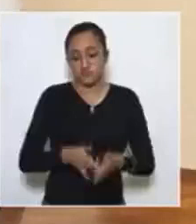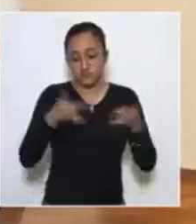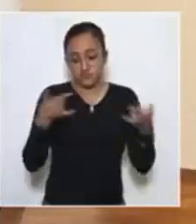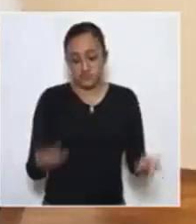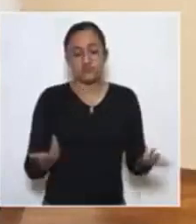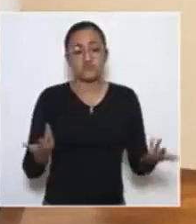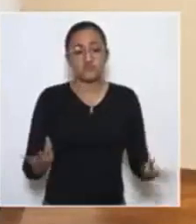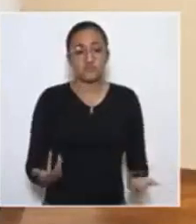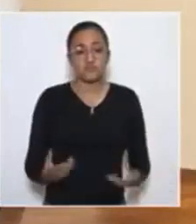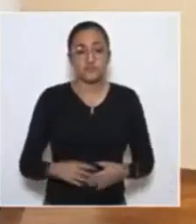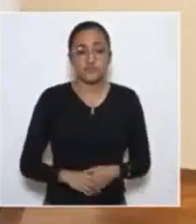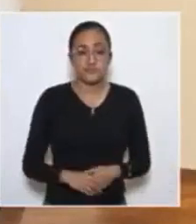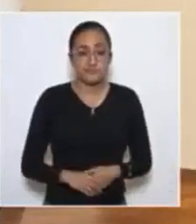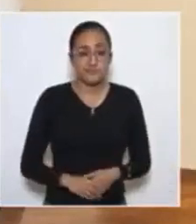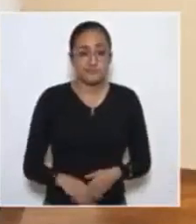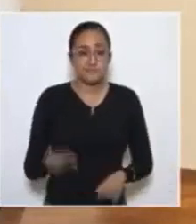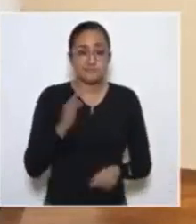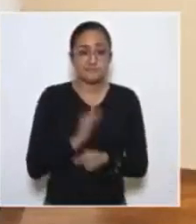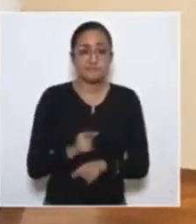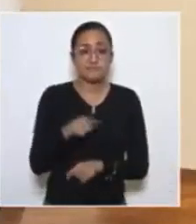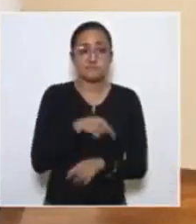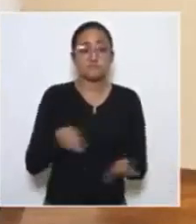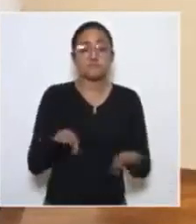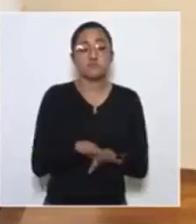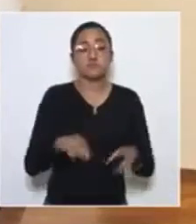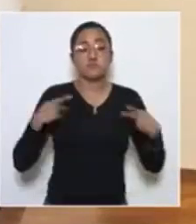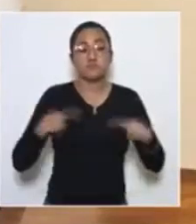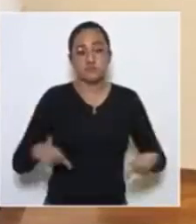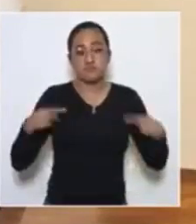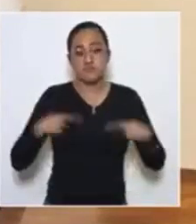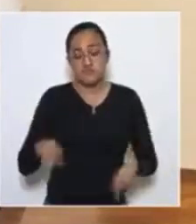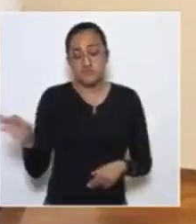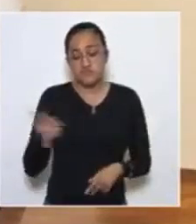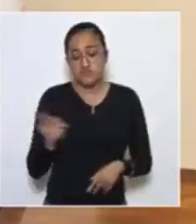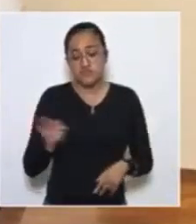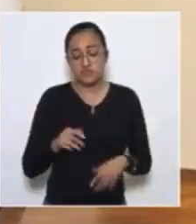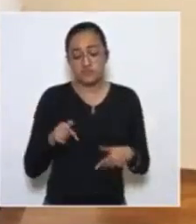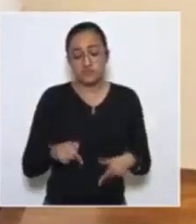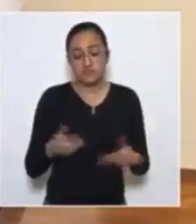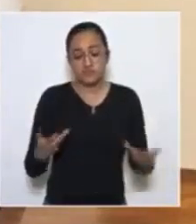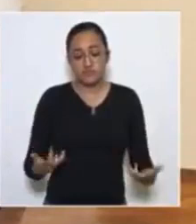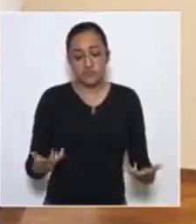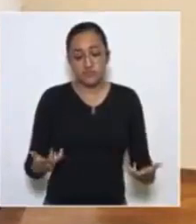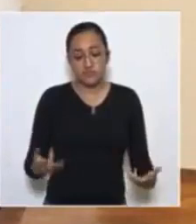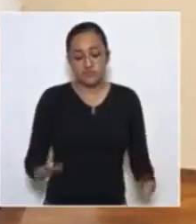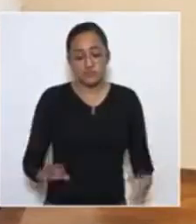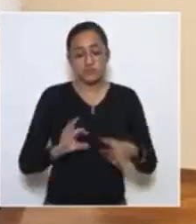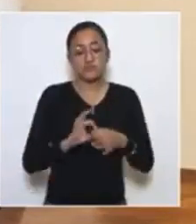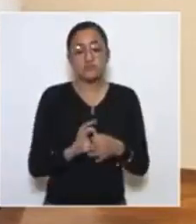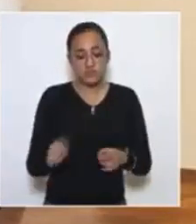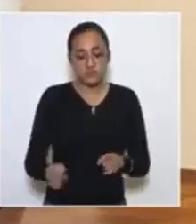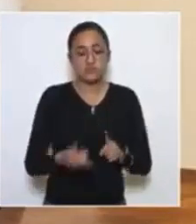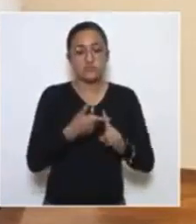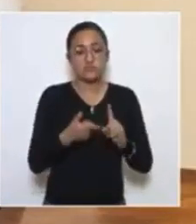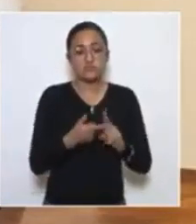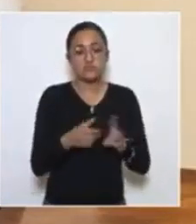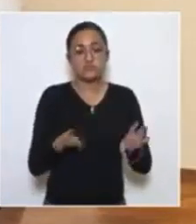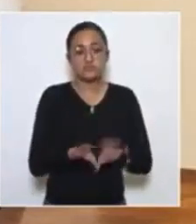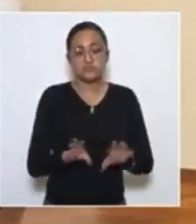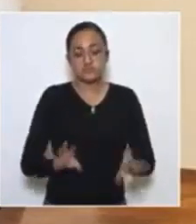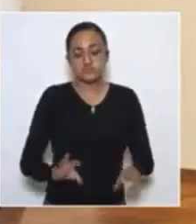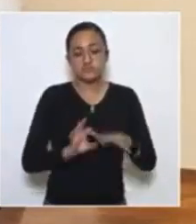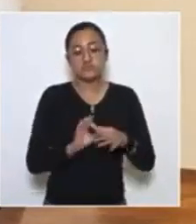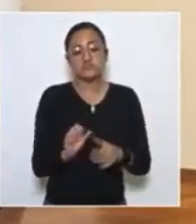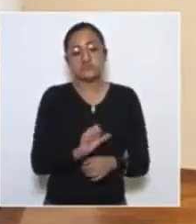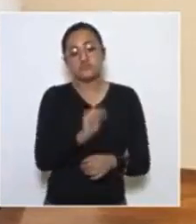de sencillo. La argumentación de la formación de primero de un fideicomiso y